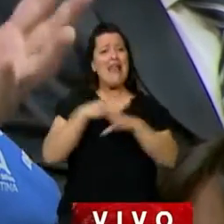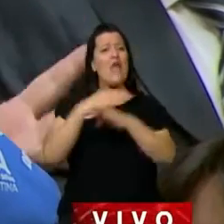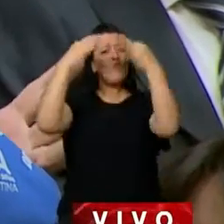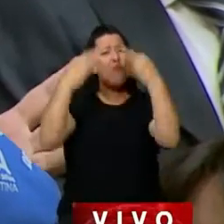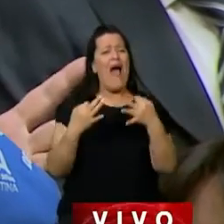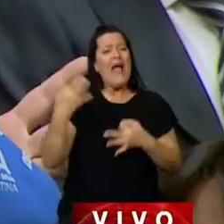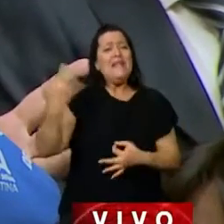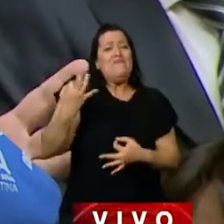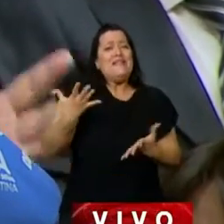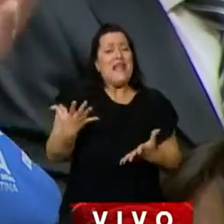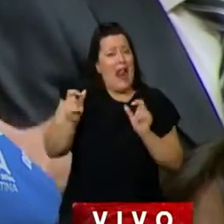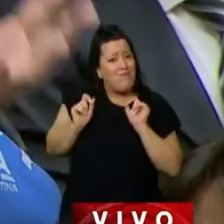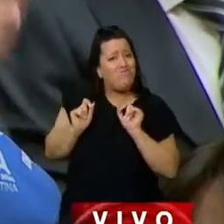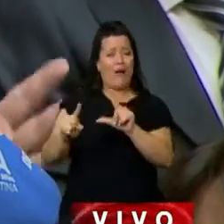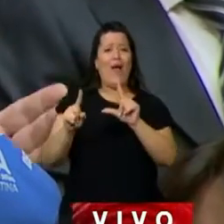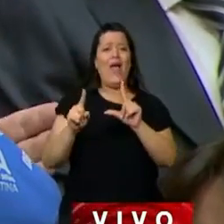particular,